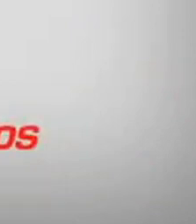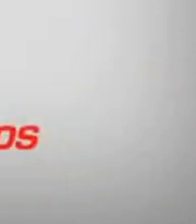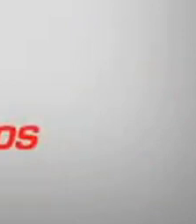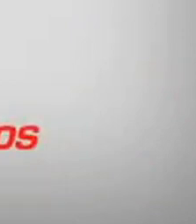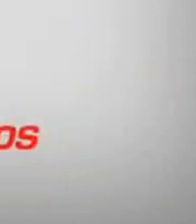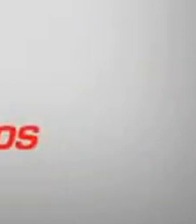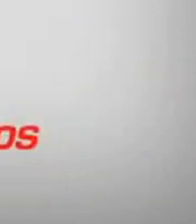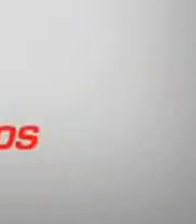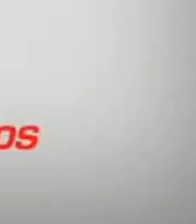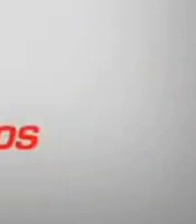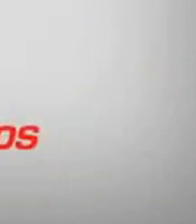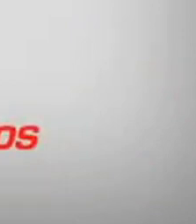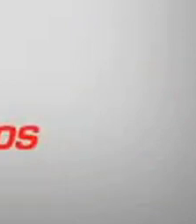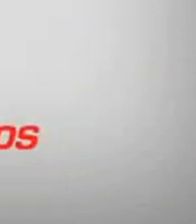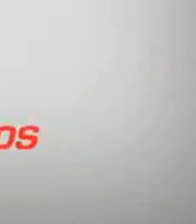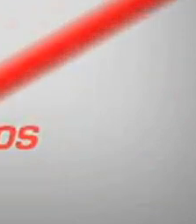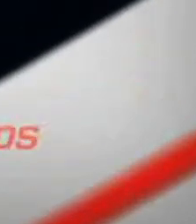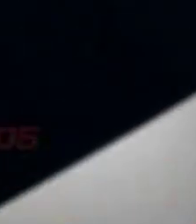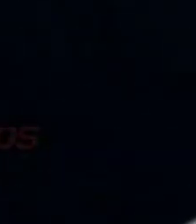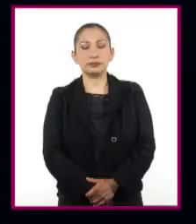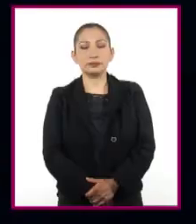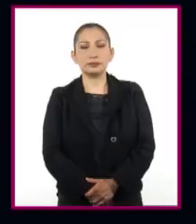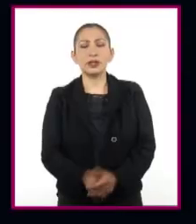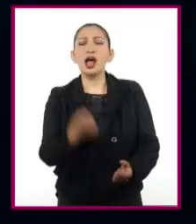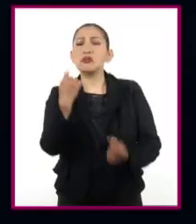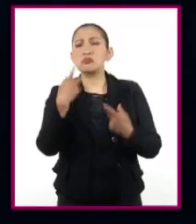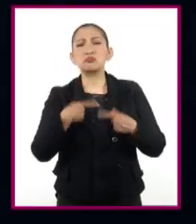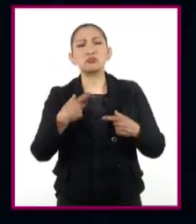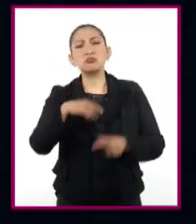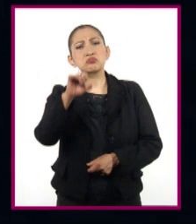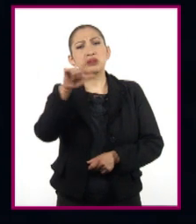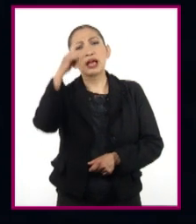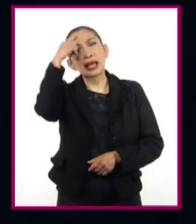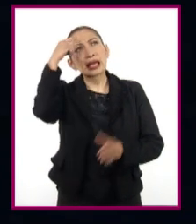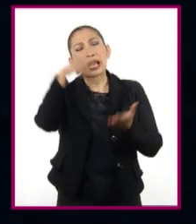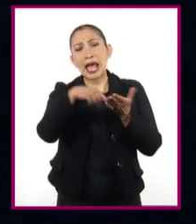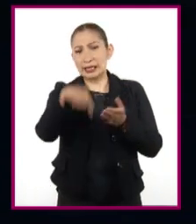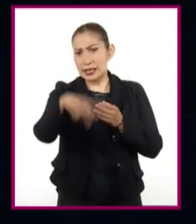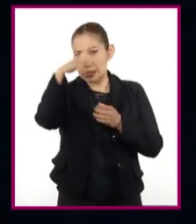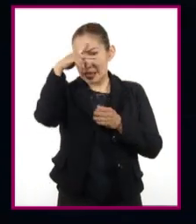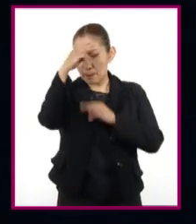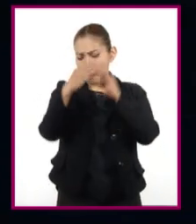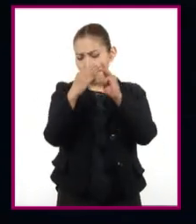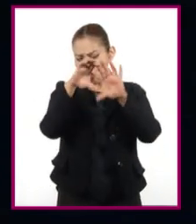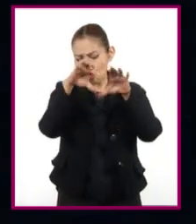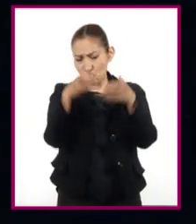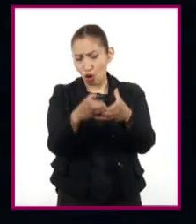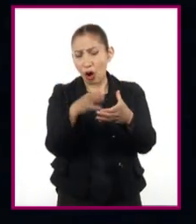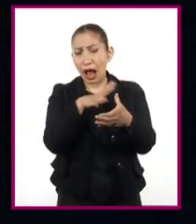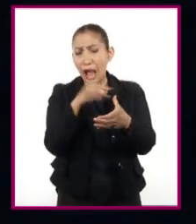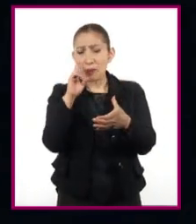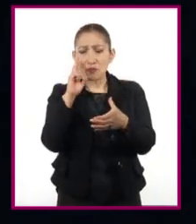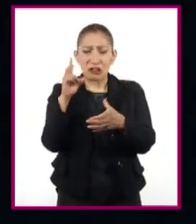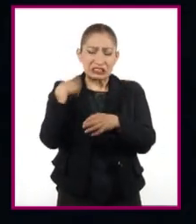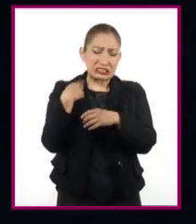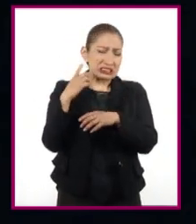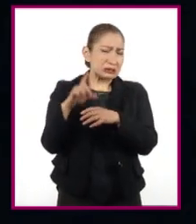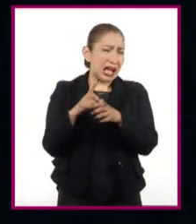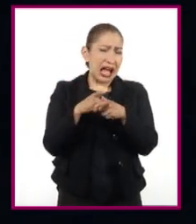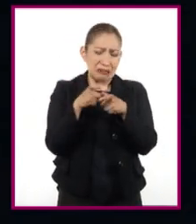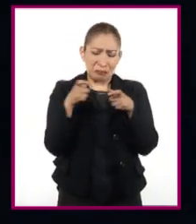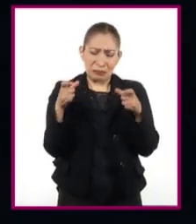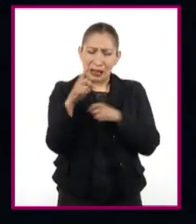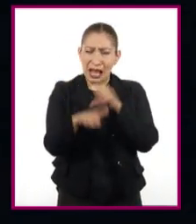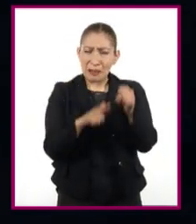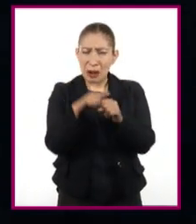Que salvamos. Algunos expertos consideran que en nuestro planeta han ocurrido grandes extinciones masivas